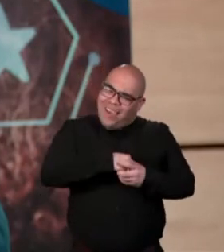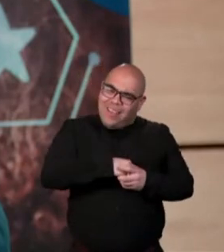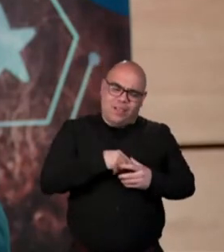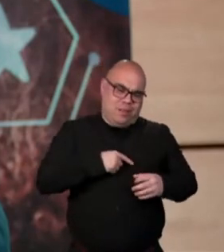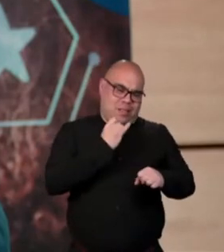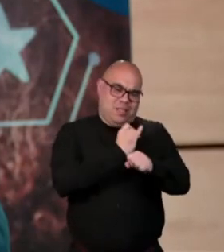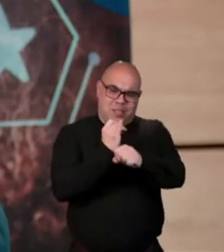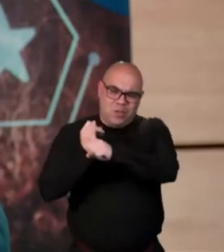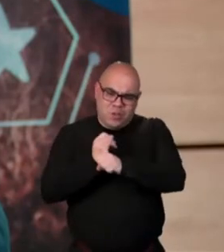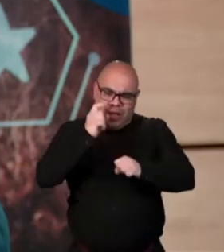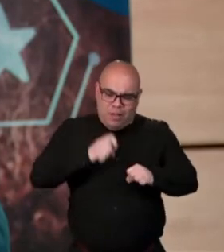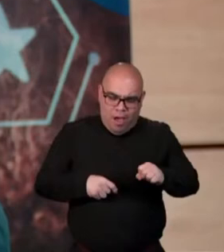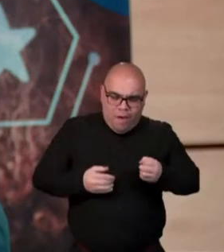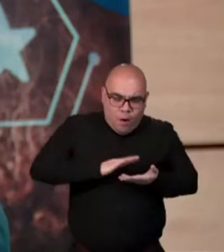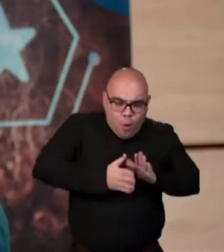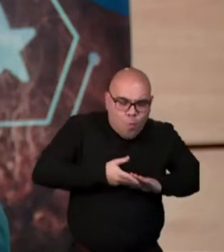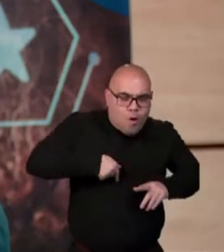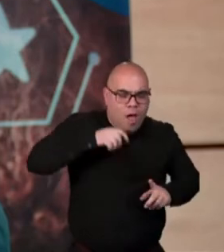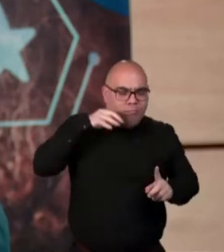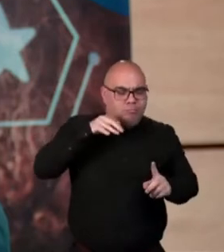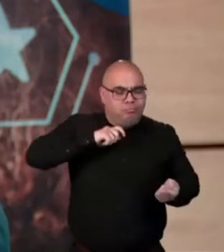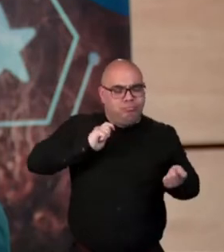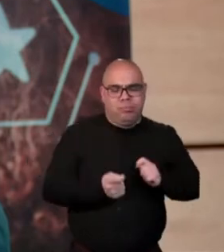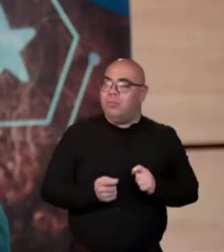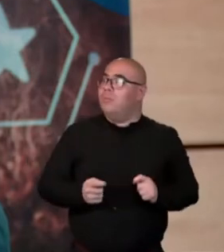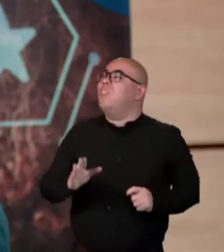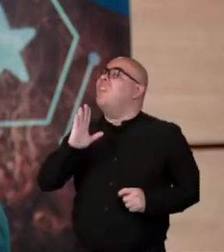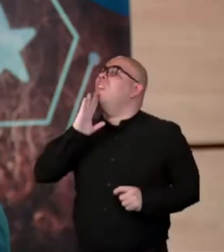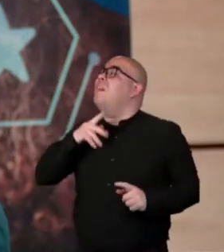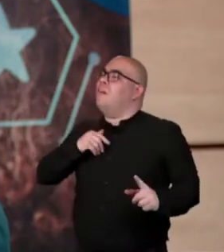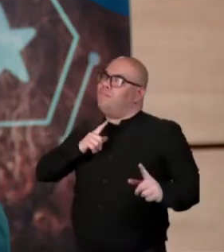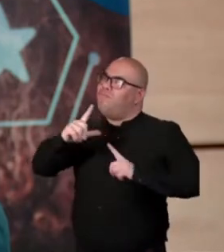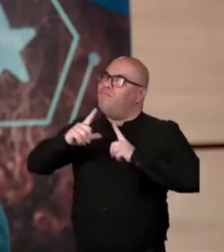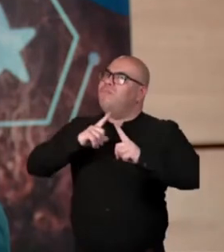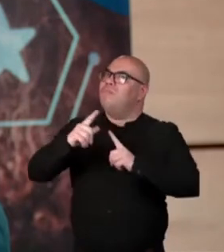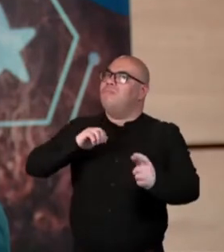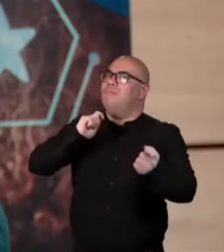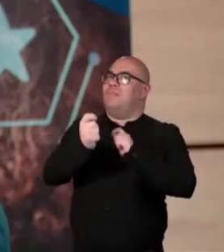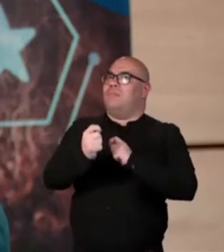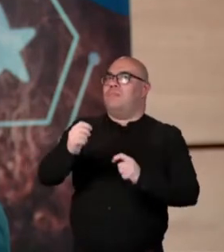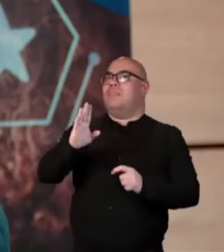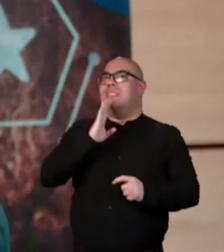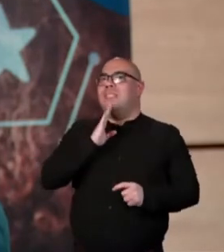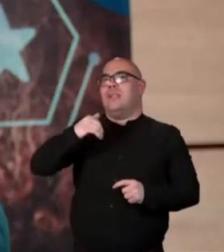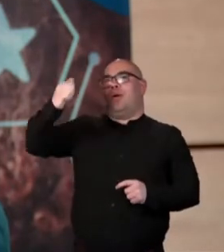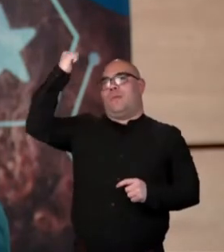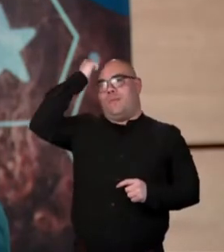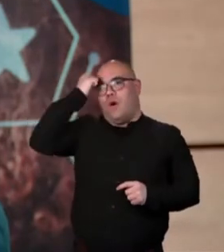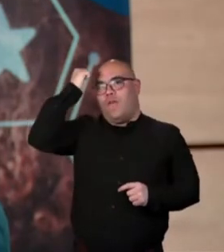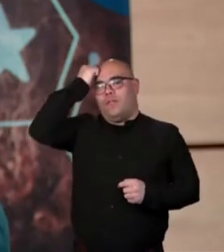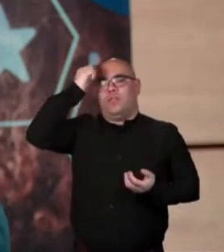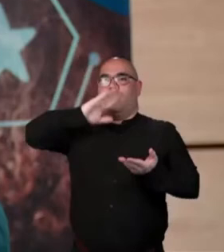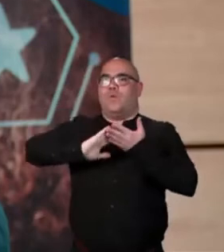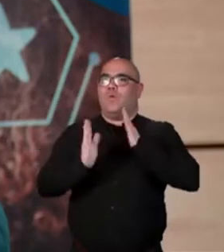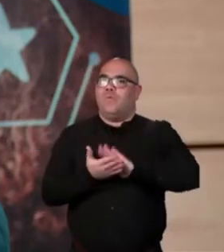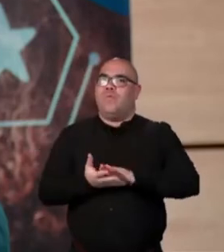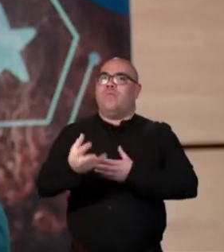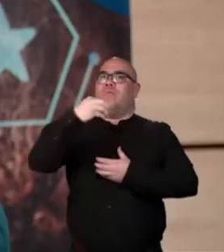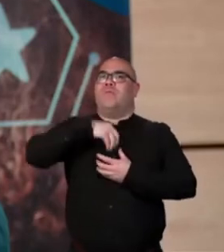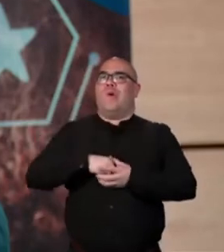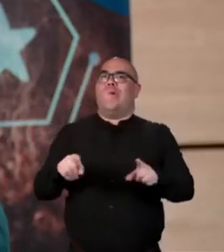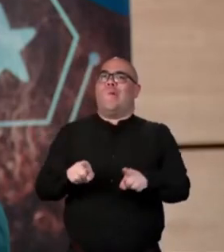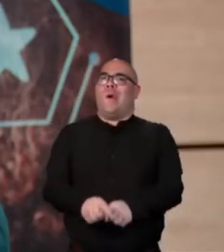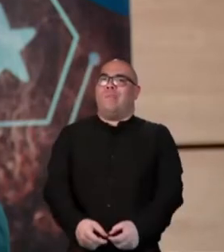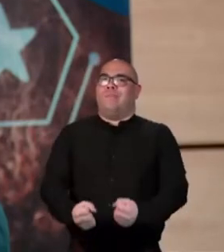comunidades quienes son los protagonistas de eso nosotros profesores la comunidad de profesores es central para poder